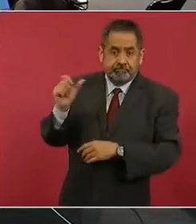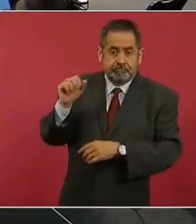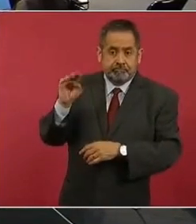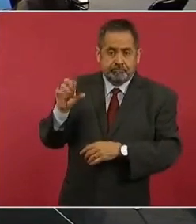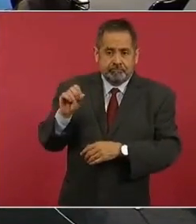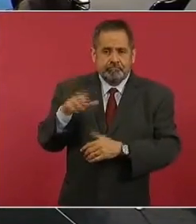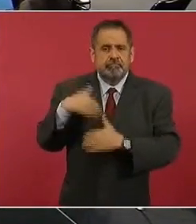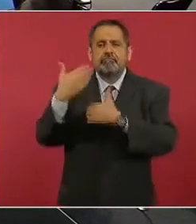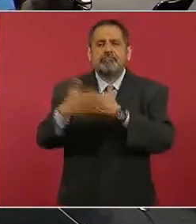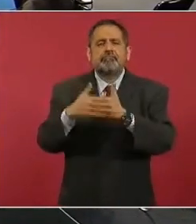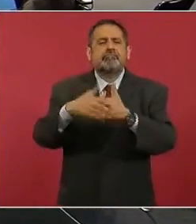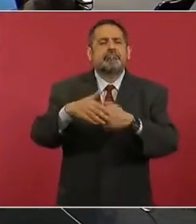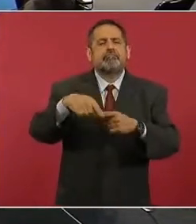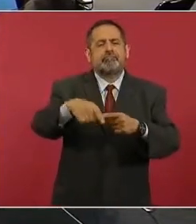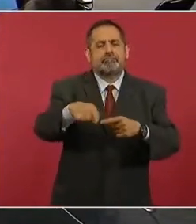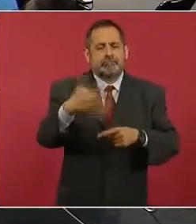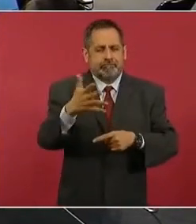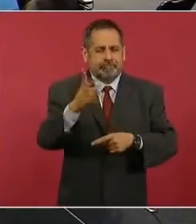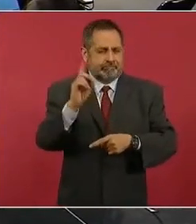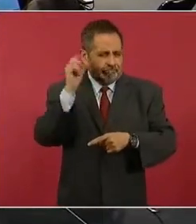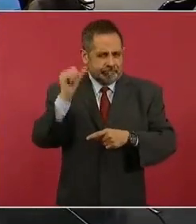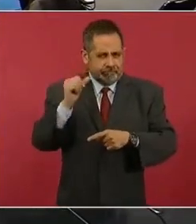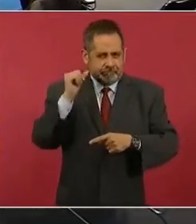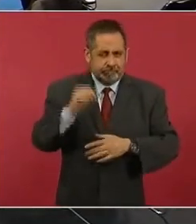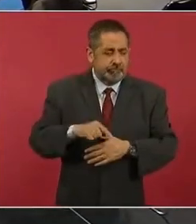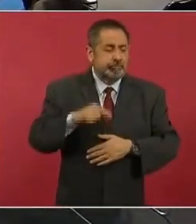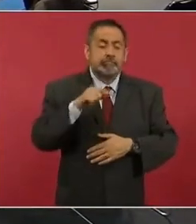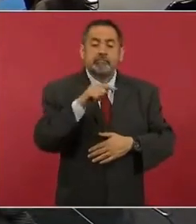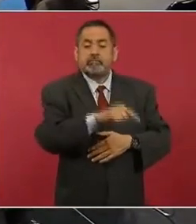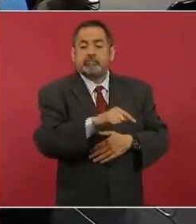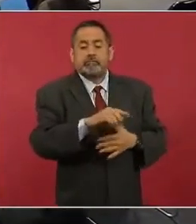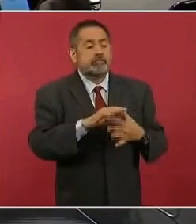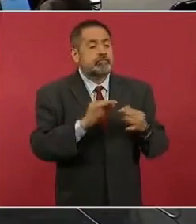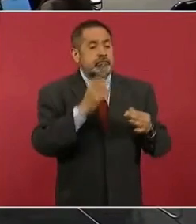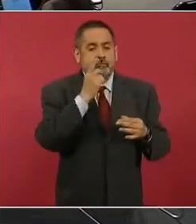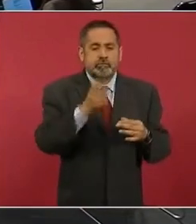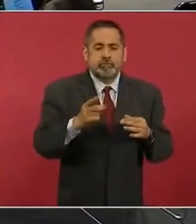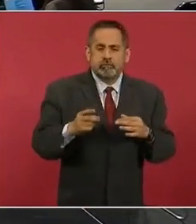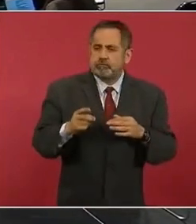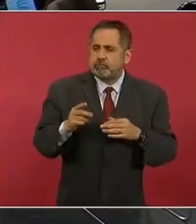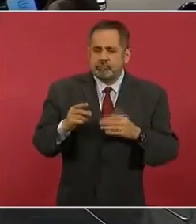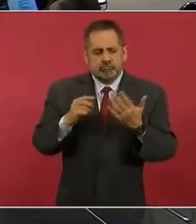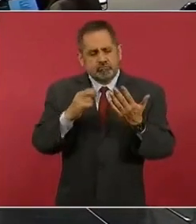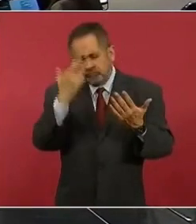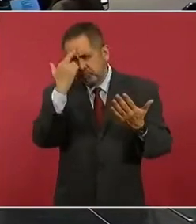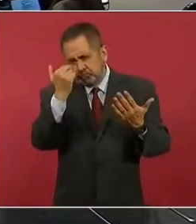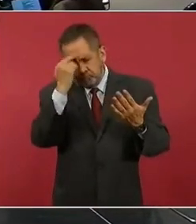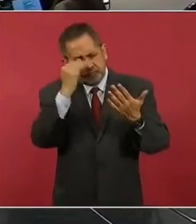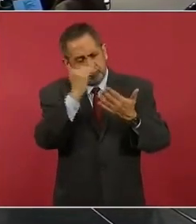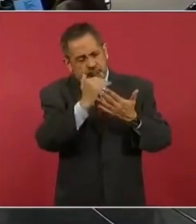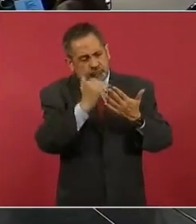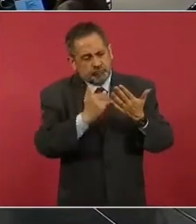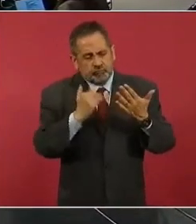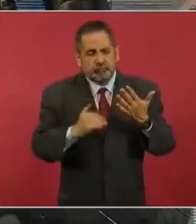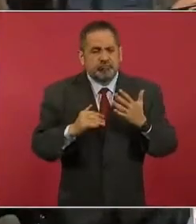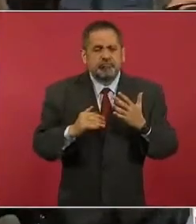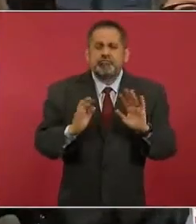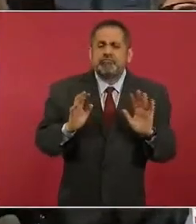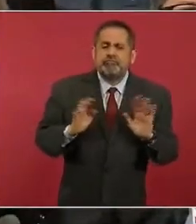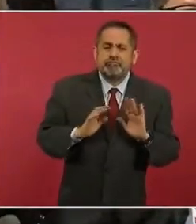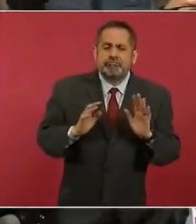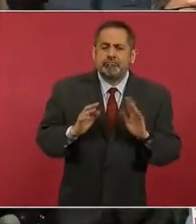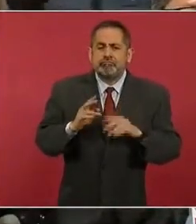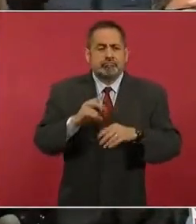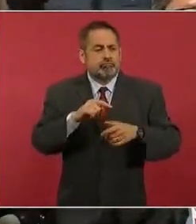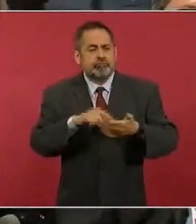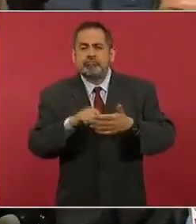que viene. No dicen exactamente pues una postura que digan, bueno, nosotros nos oponemos por esto o vamos a participar o